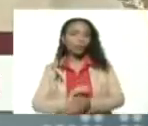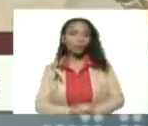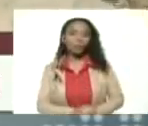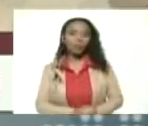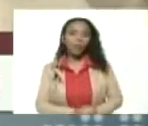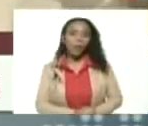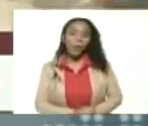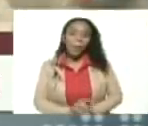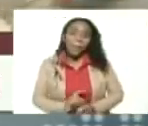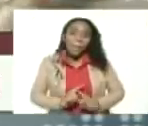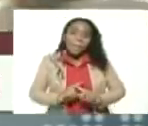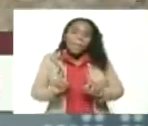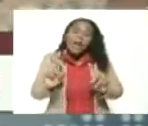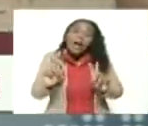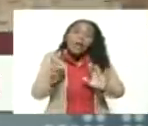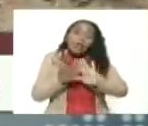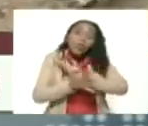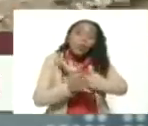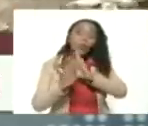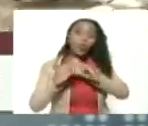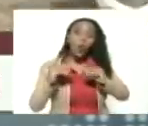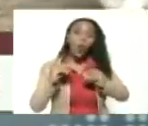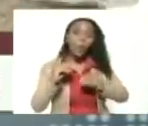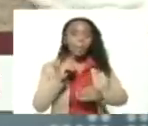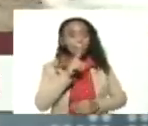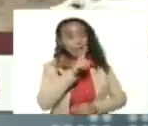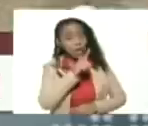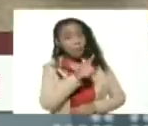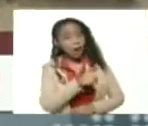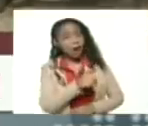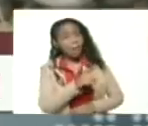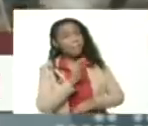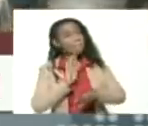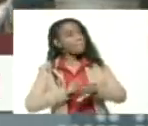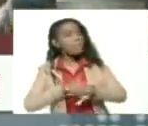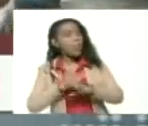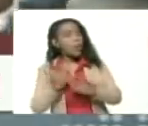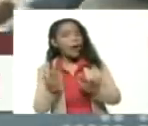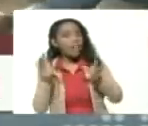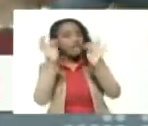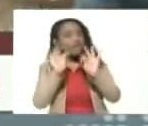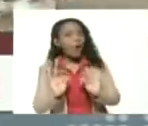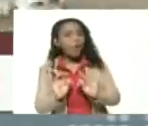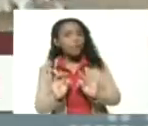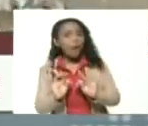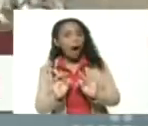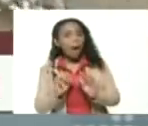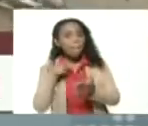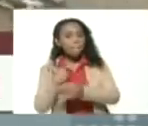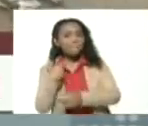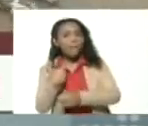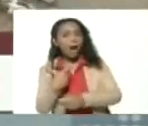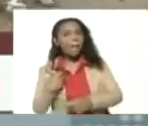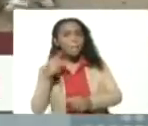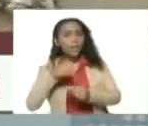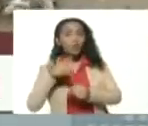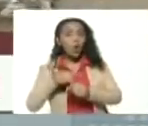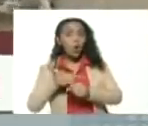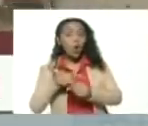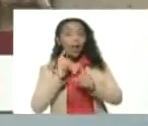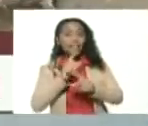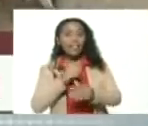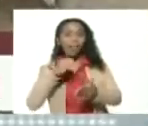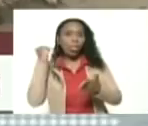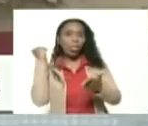pero sobre todo para mal, porque el modelo rentista petrolero